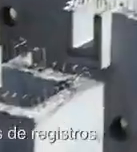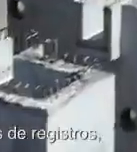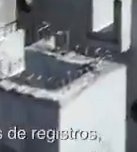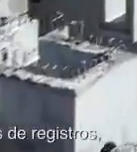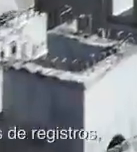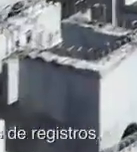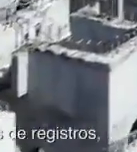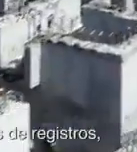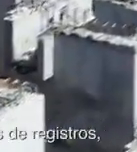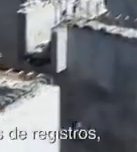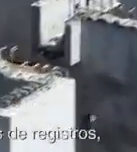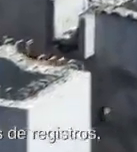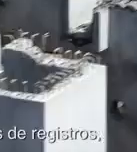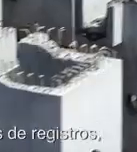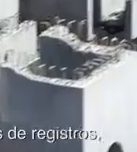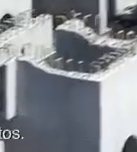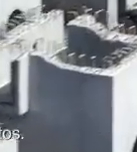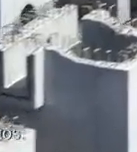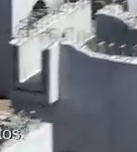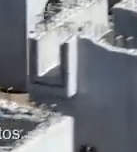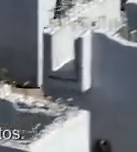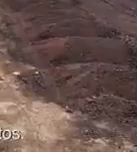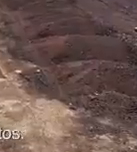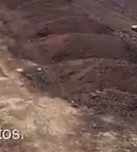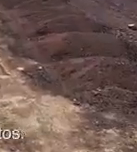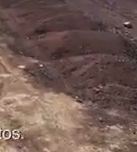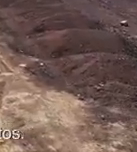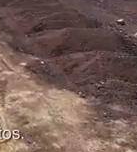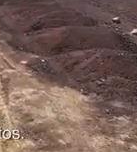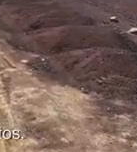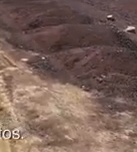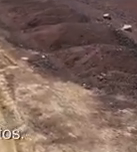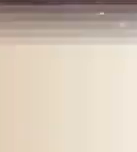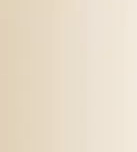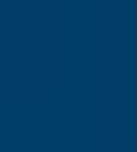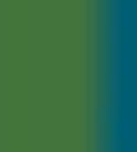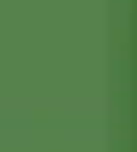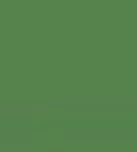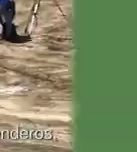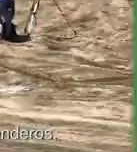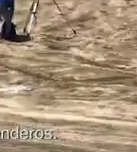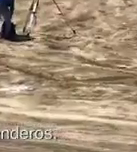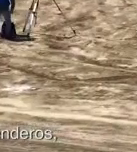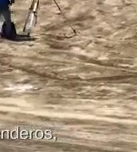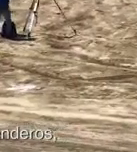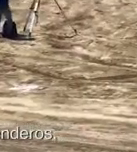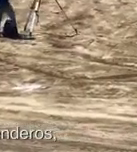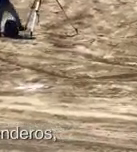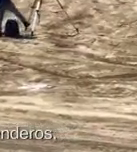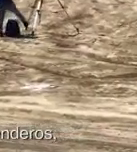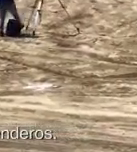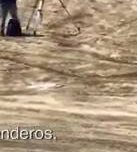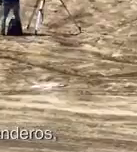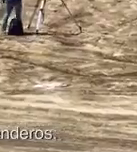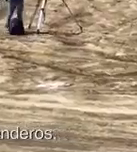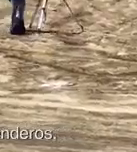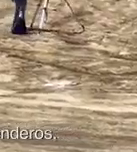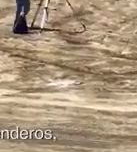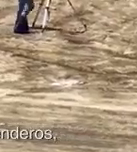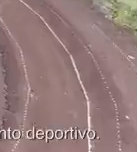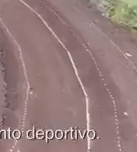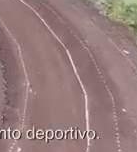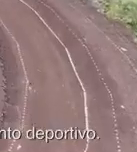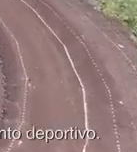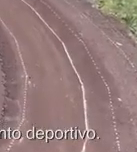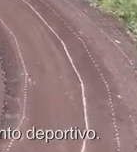de 537 piezas de registros, que serán reusadas para las áreas de laberintos. Se desarrollan trabajos de topografía y trazo de